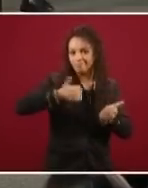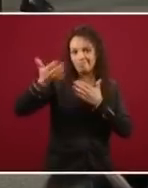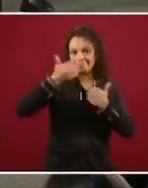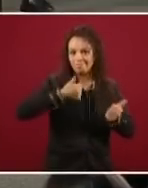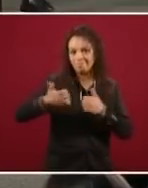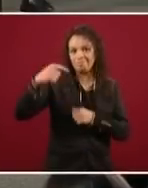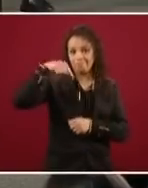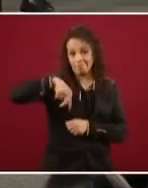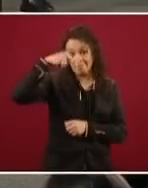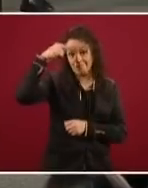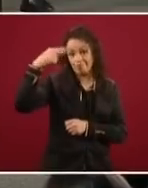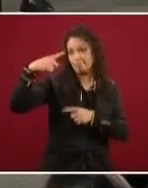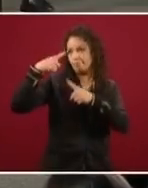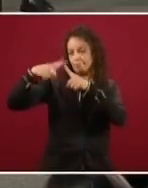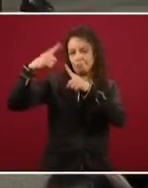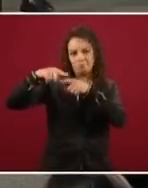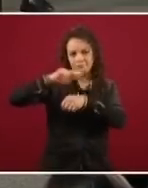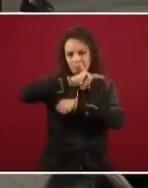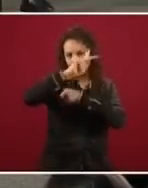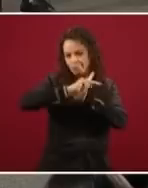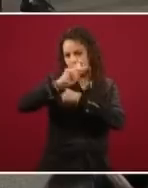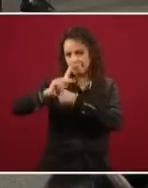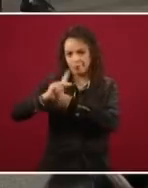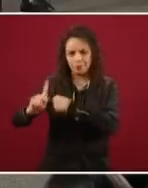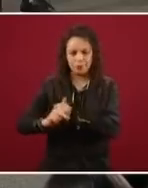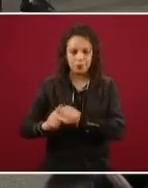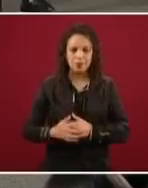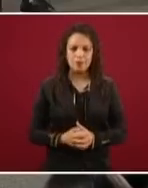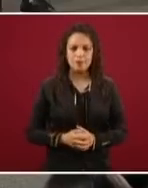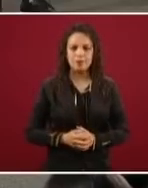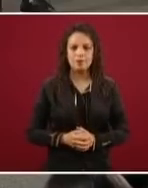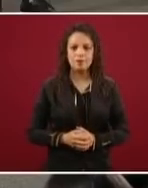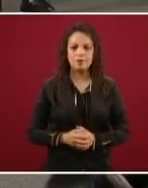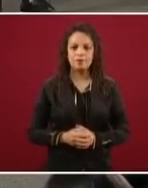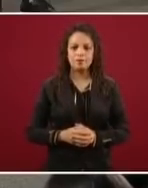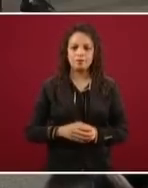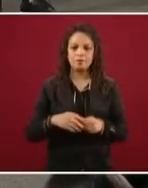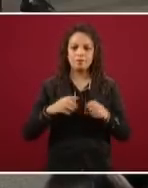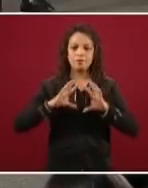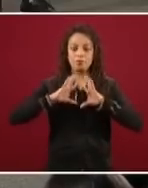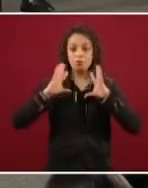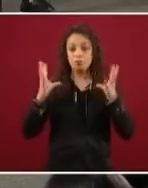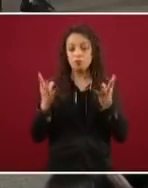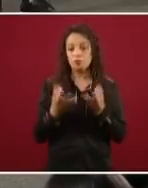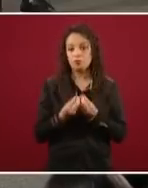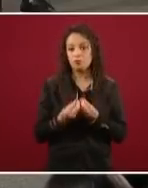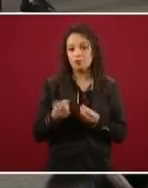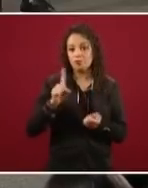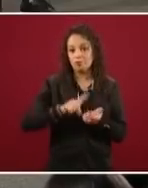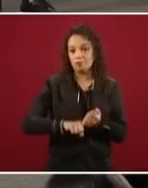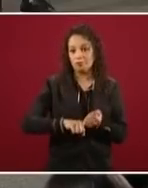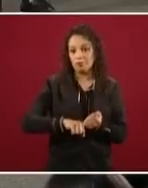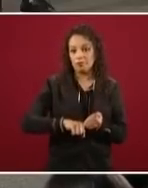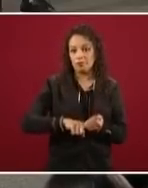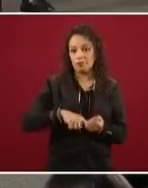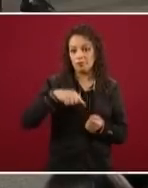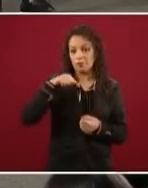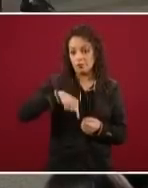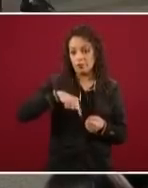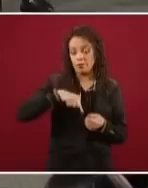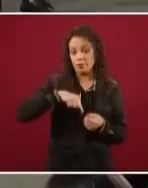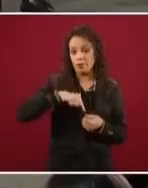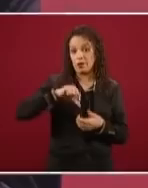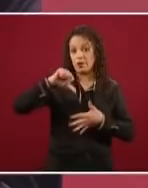desde méjico todo lo que significa el mercado de américa del